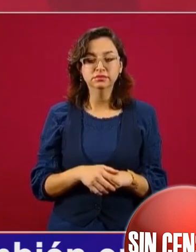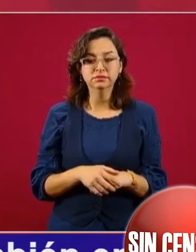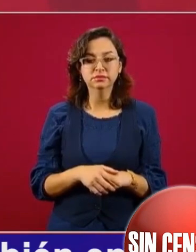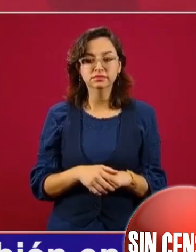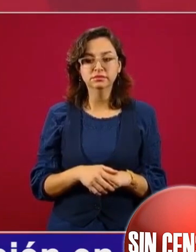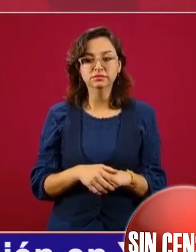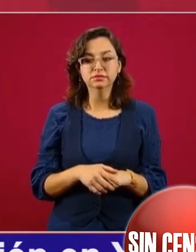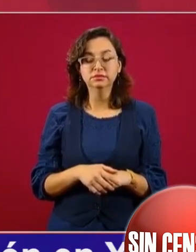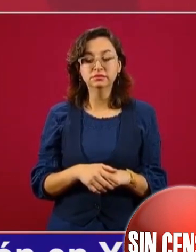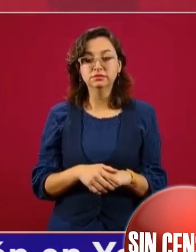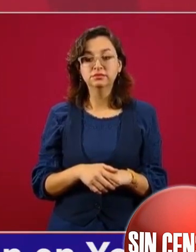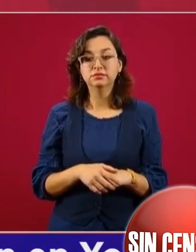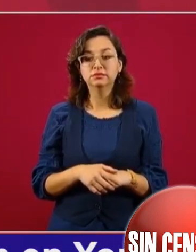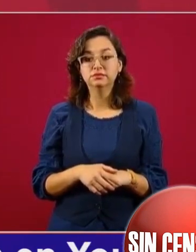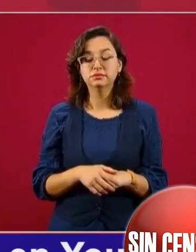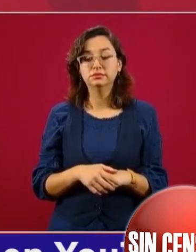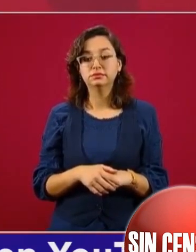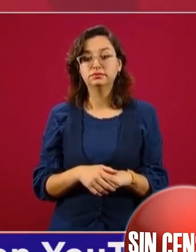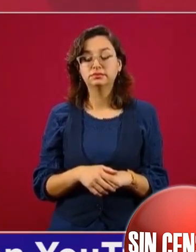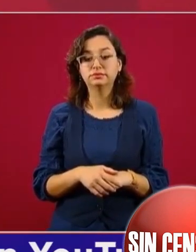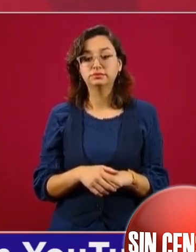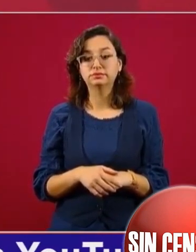dar trato